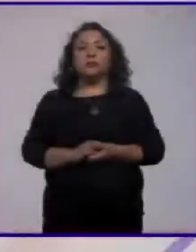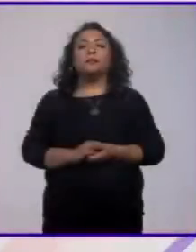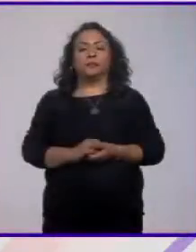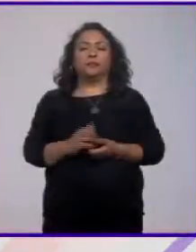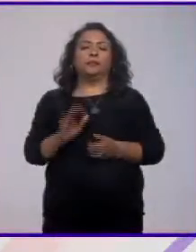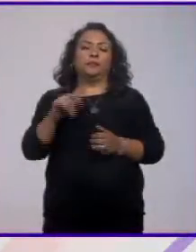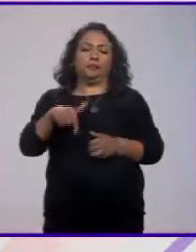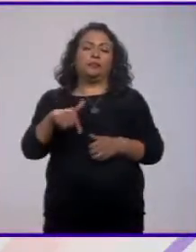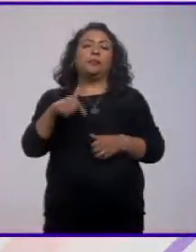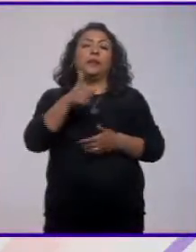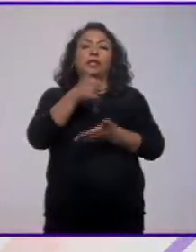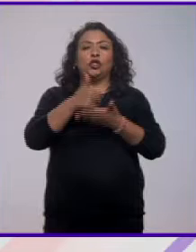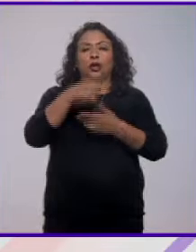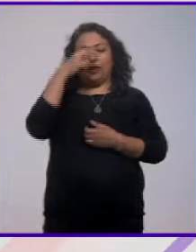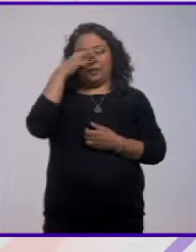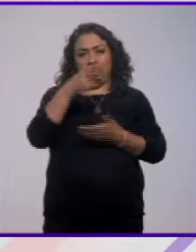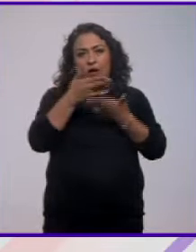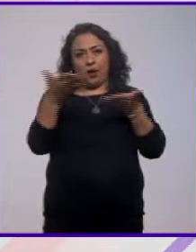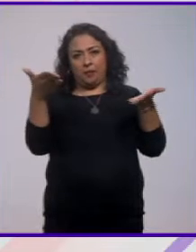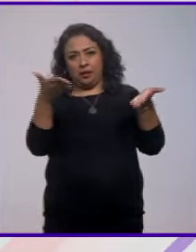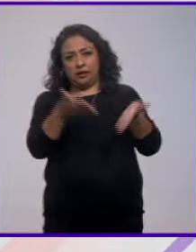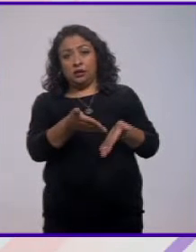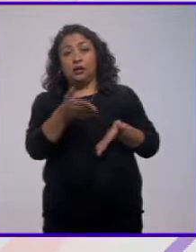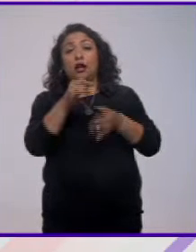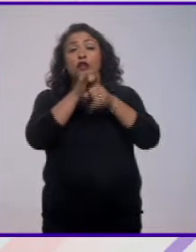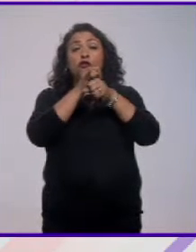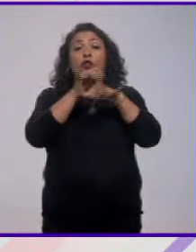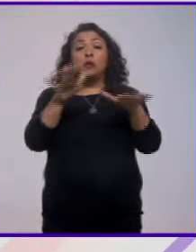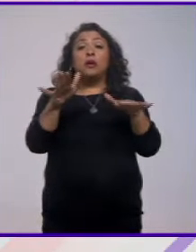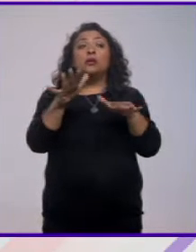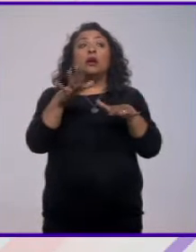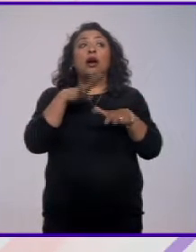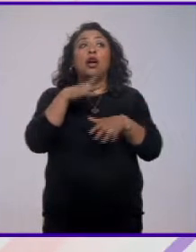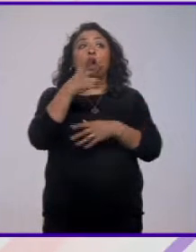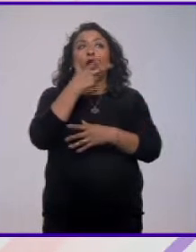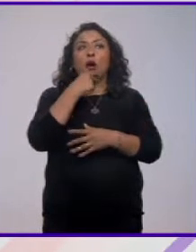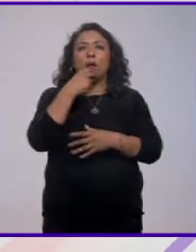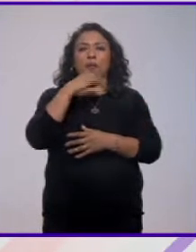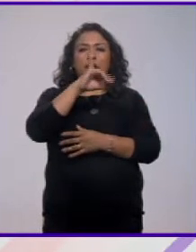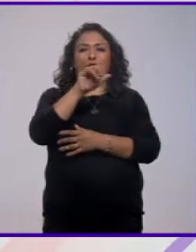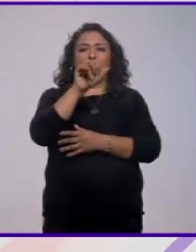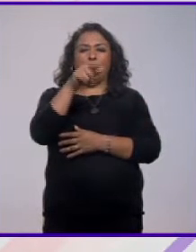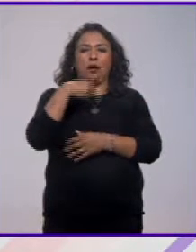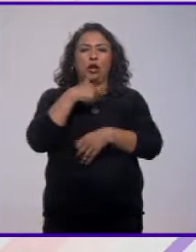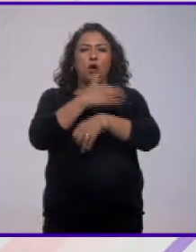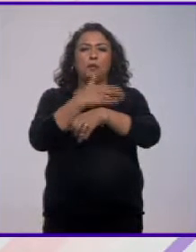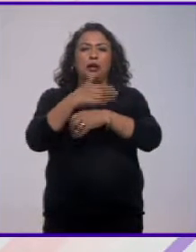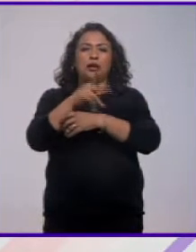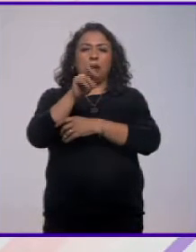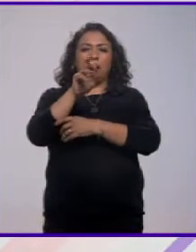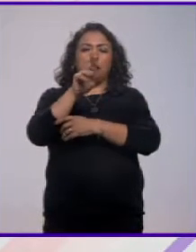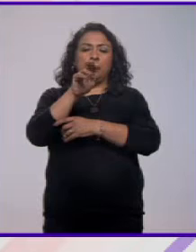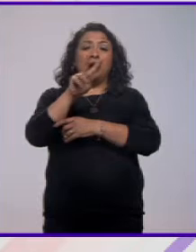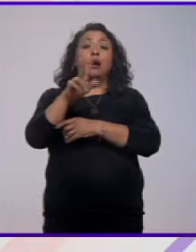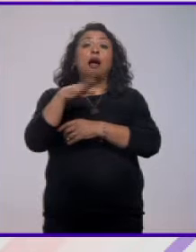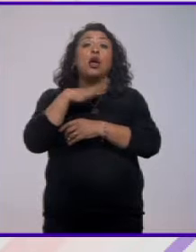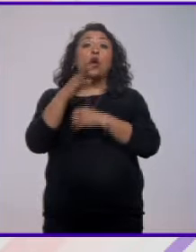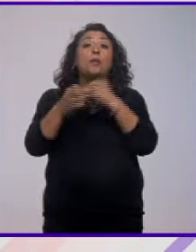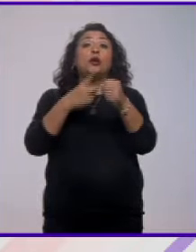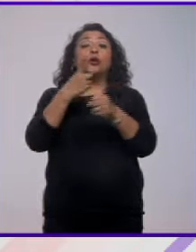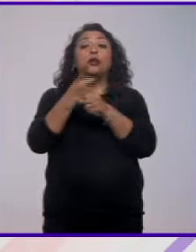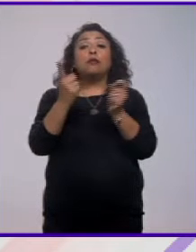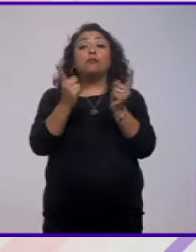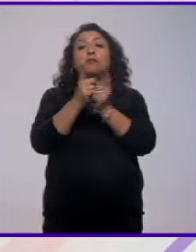Bueno, regresamos a la Ciudad de México y ahora les vamos a presentar una nota con el fotógrafo Joan Fuencuberta. Mi compañera Perla Velázquez tuvo la